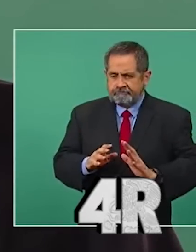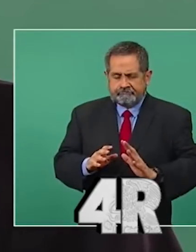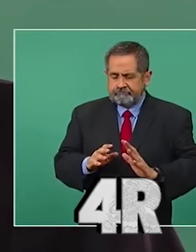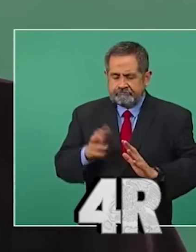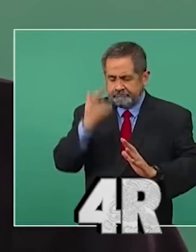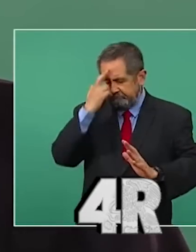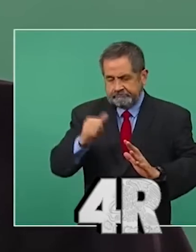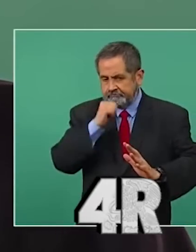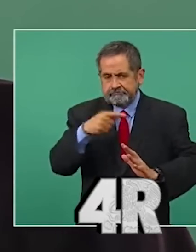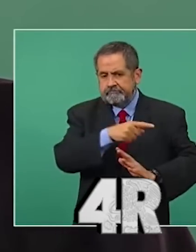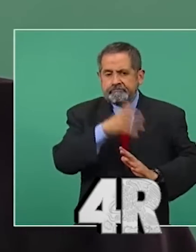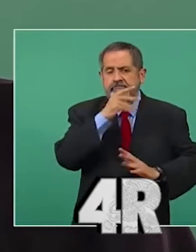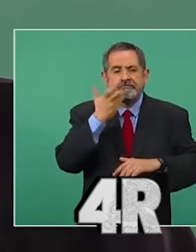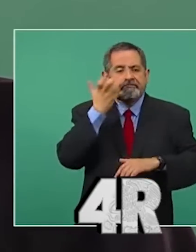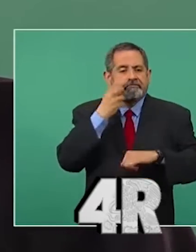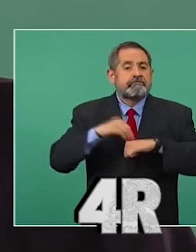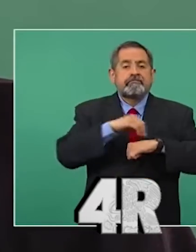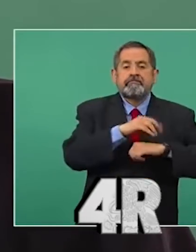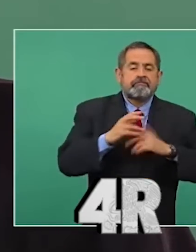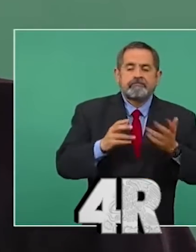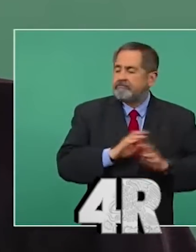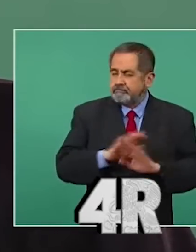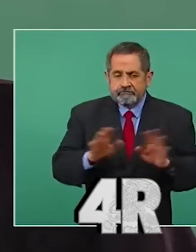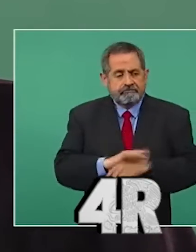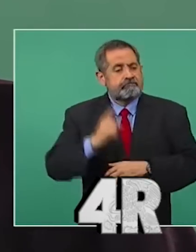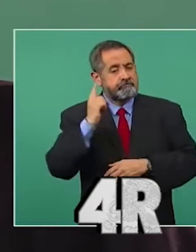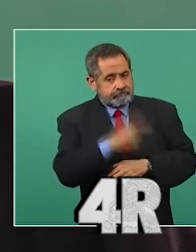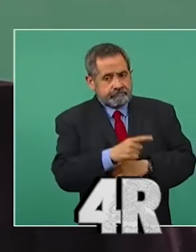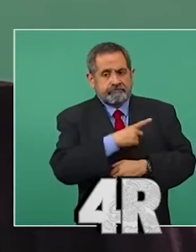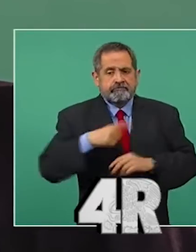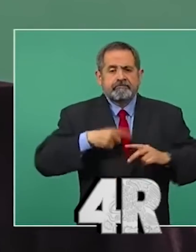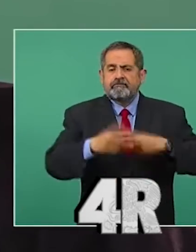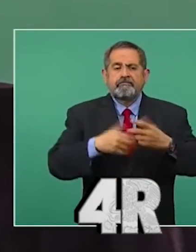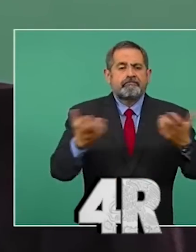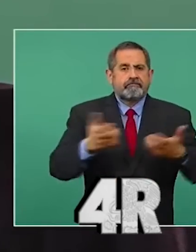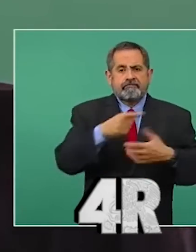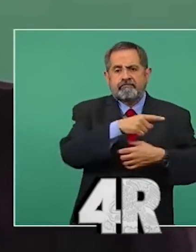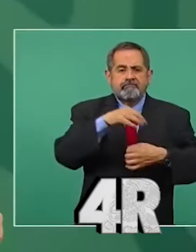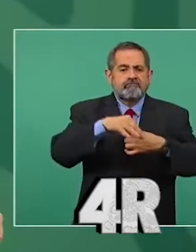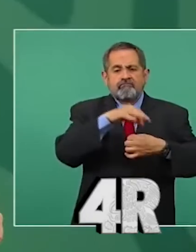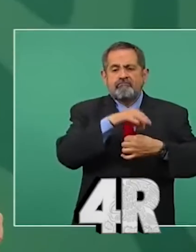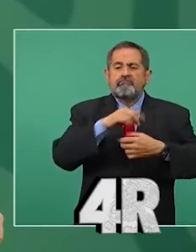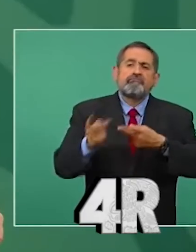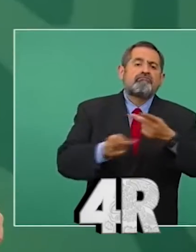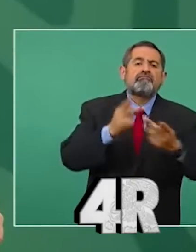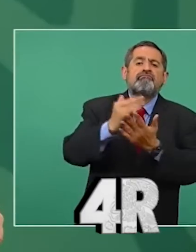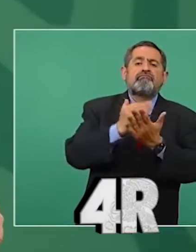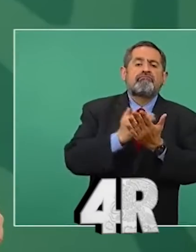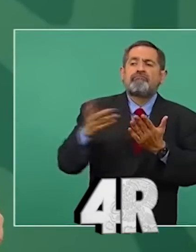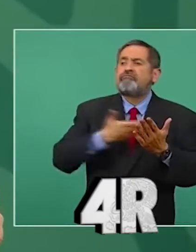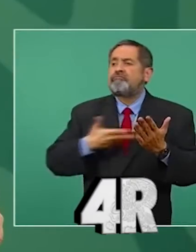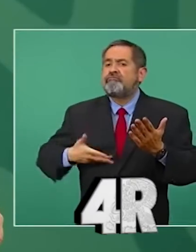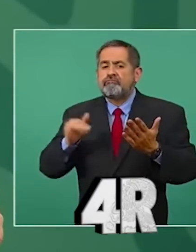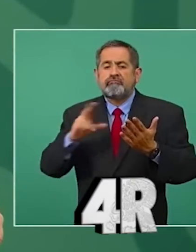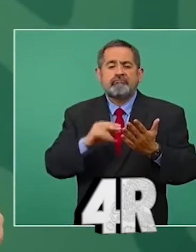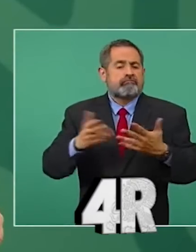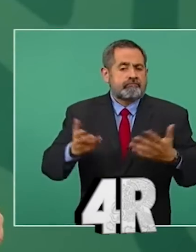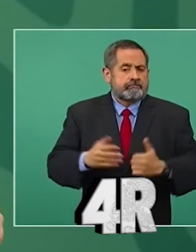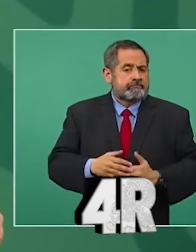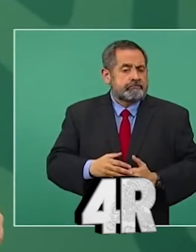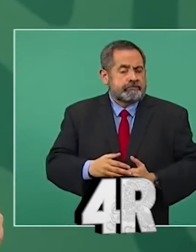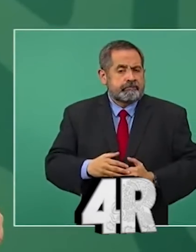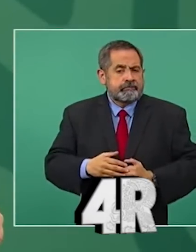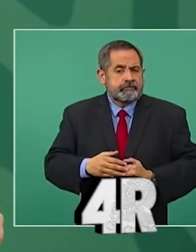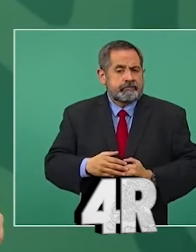se quedan con las ganas de golpear a la Cuarta Transformación y al presidente Andrés Manuel López Obrador a través